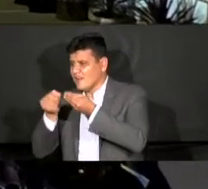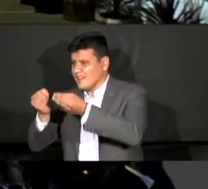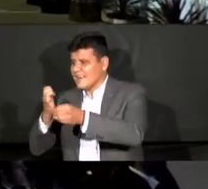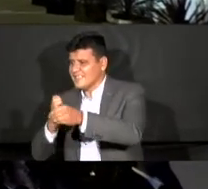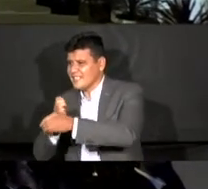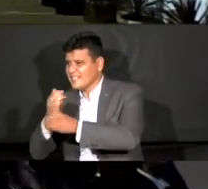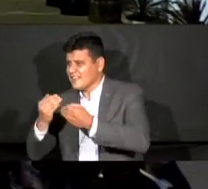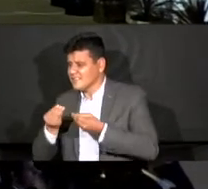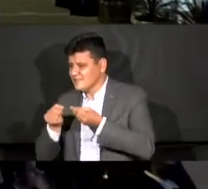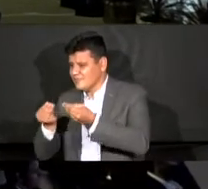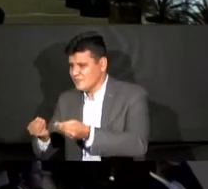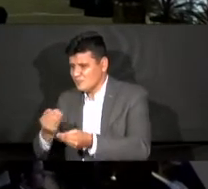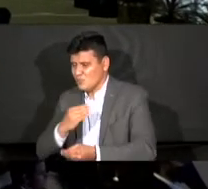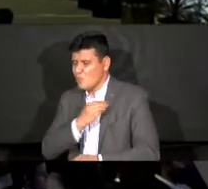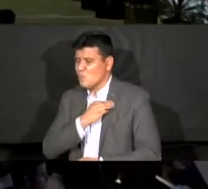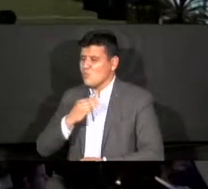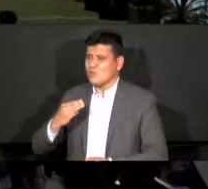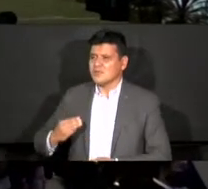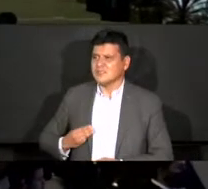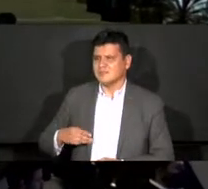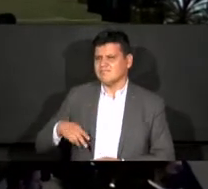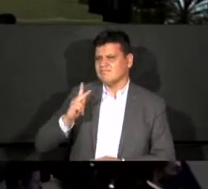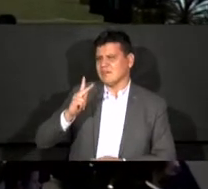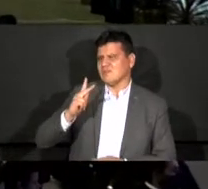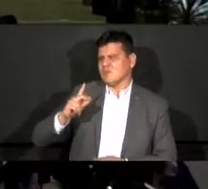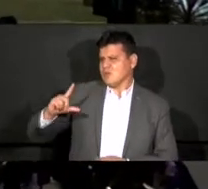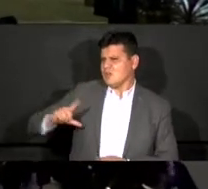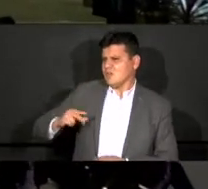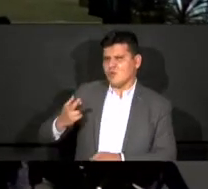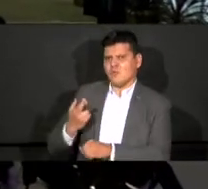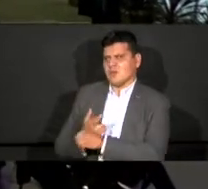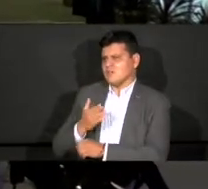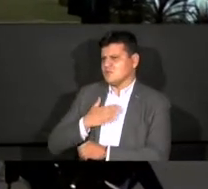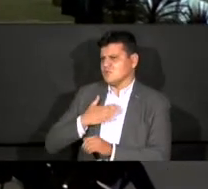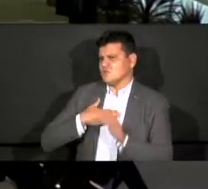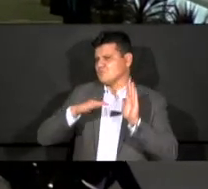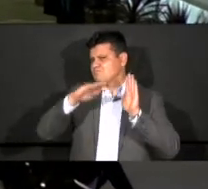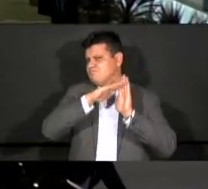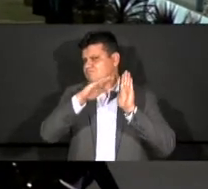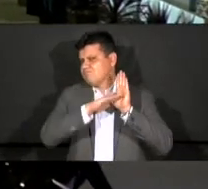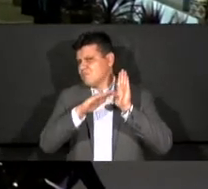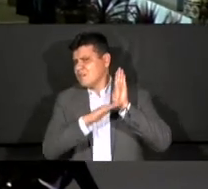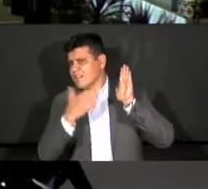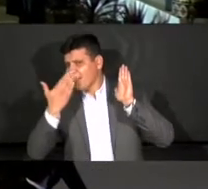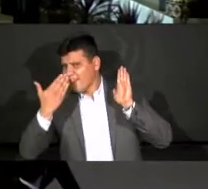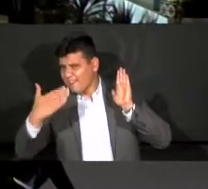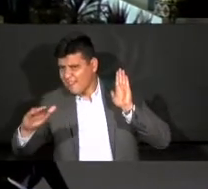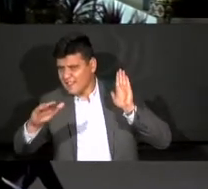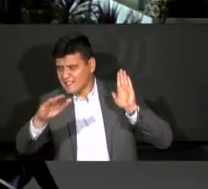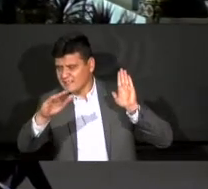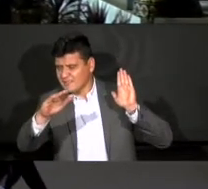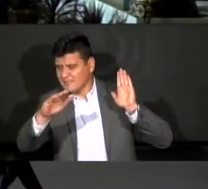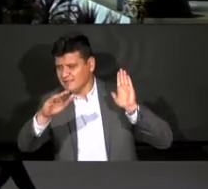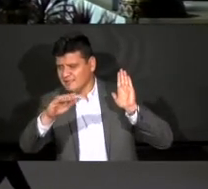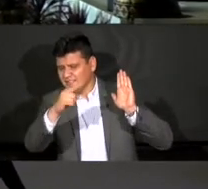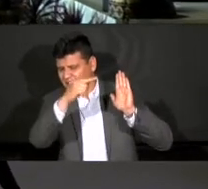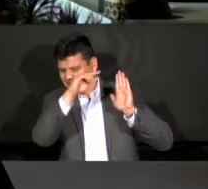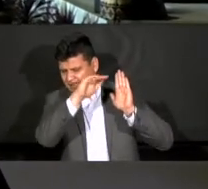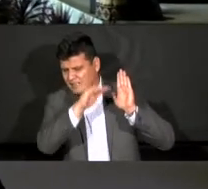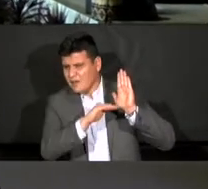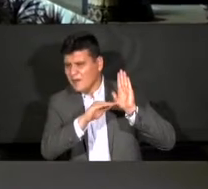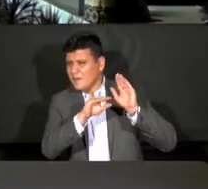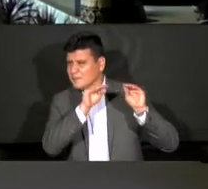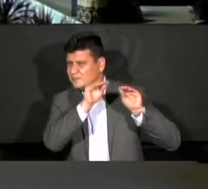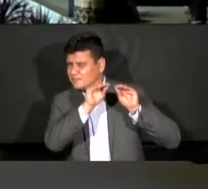municipal. Por eso, este gobierno tendrá 10 líneas de acción sólidas y claras que regirán la hacienda pública y